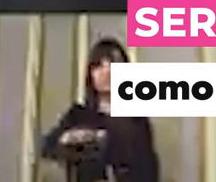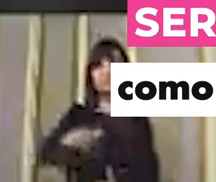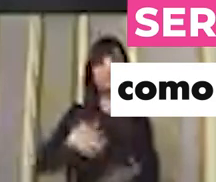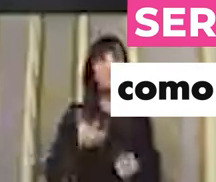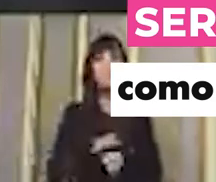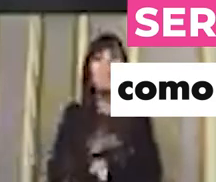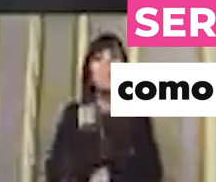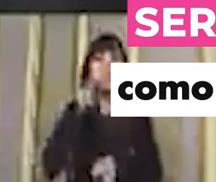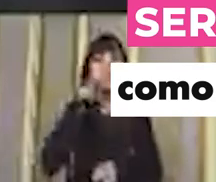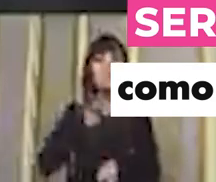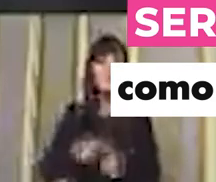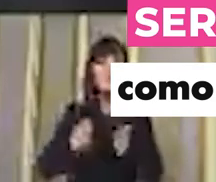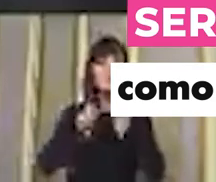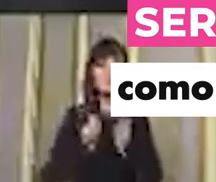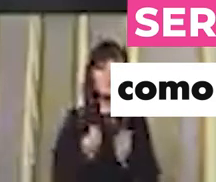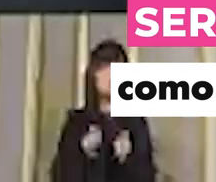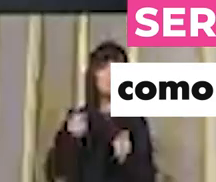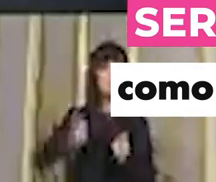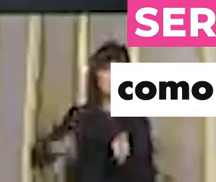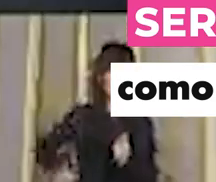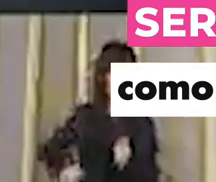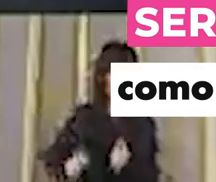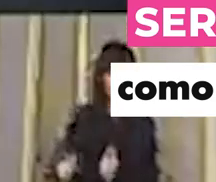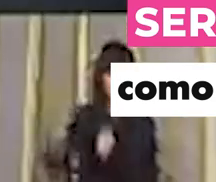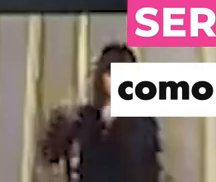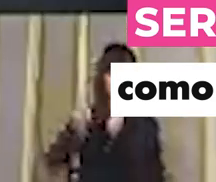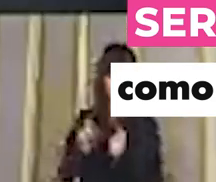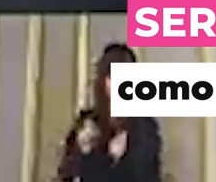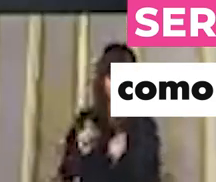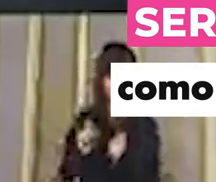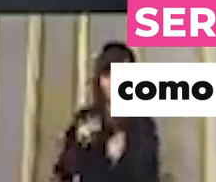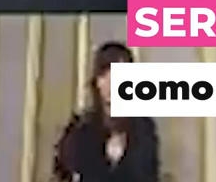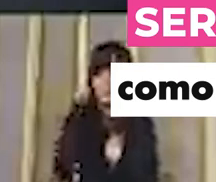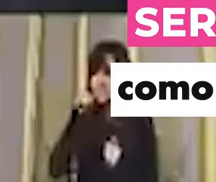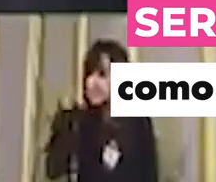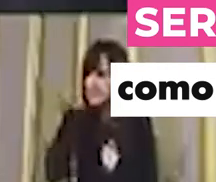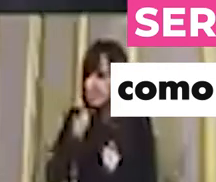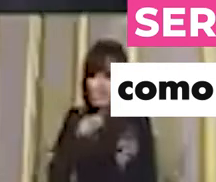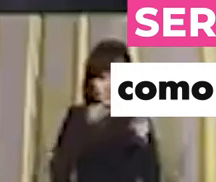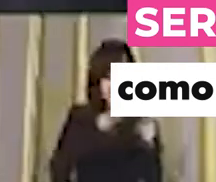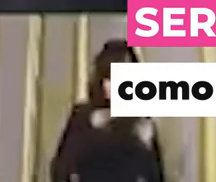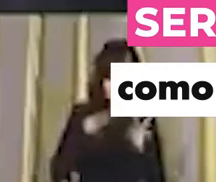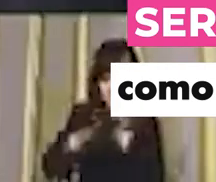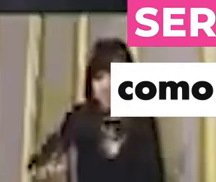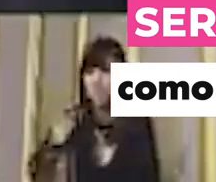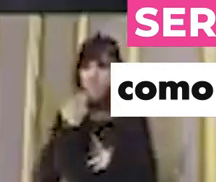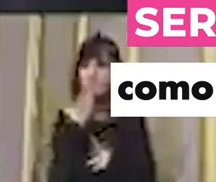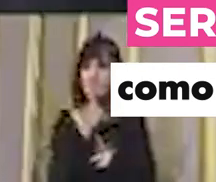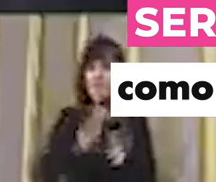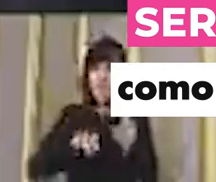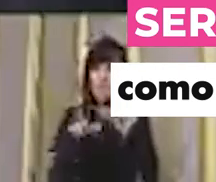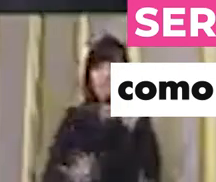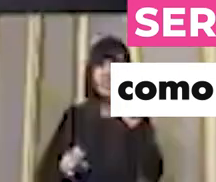sustituto, Sergio Salomón Céspedes se reunió con el secretario de Seguridad Pública del Estado, Daniel Iván Cruz Luna, y con todos